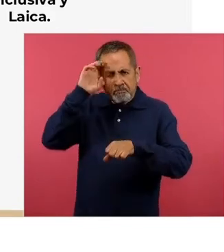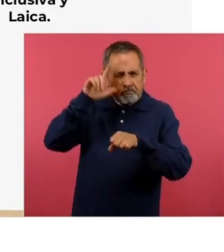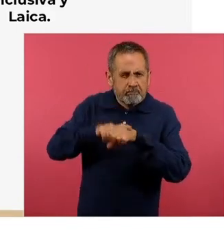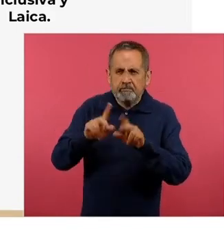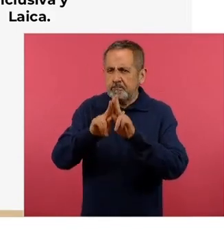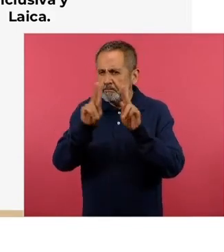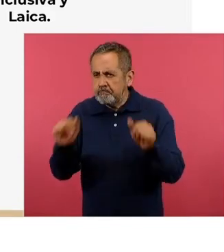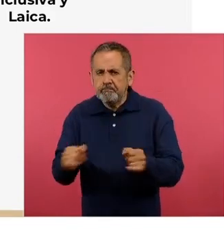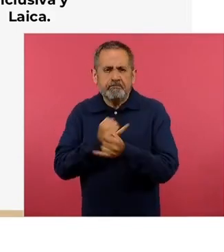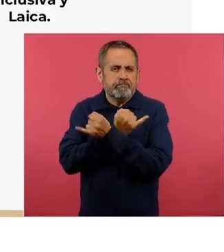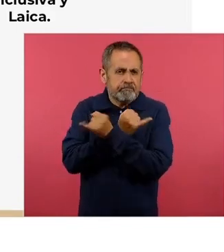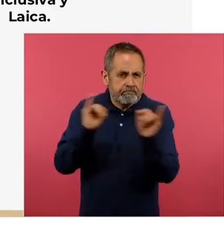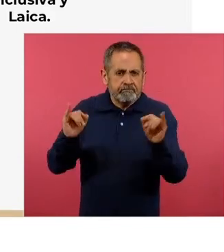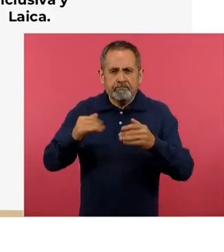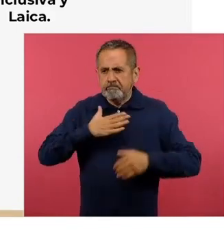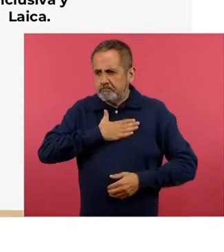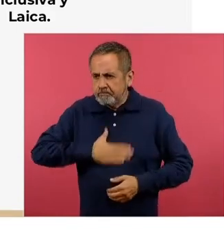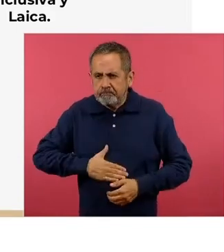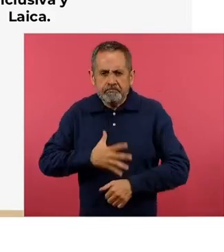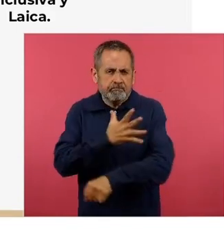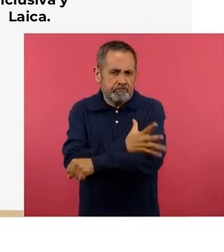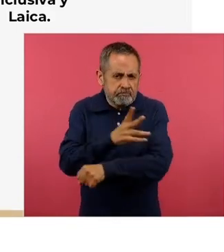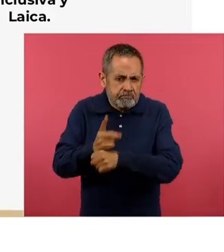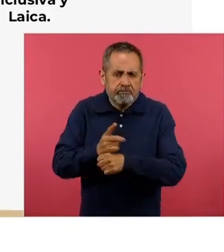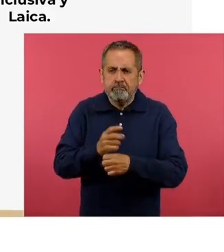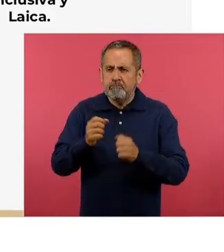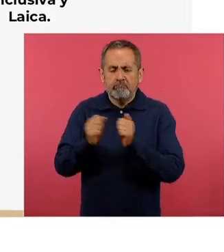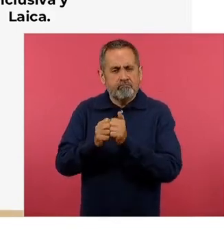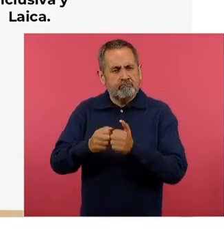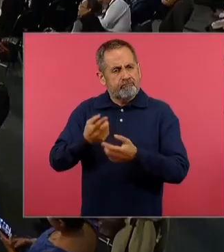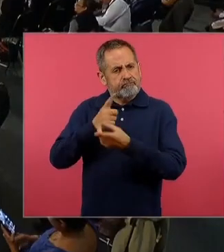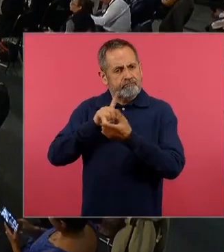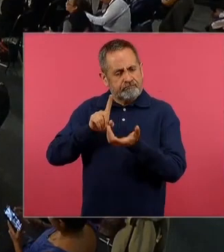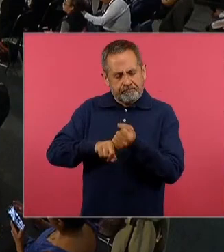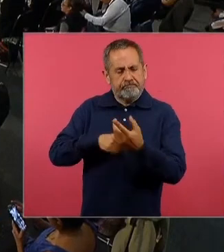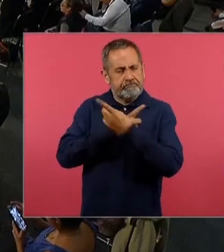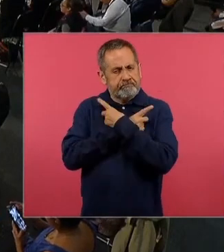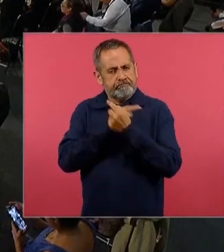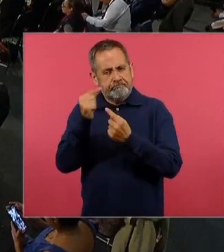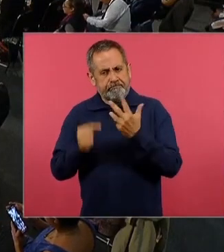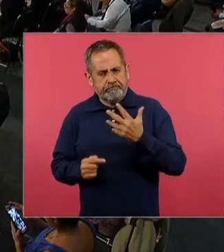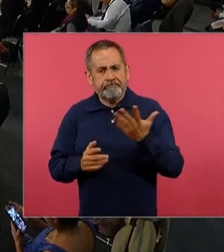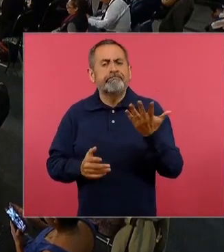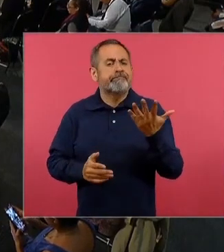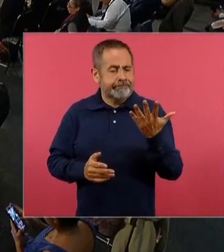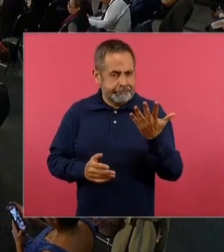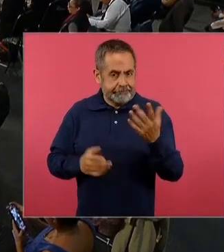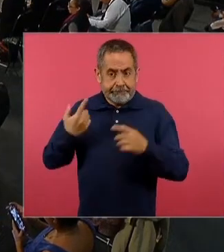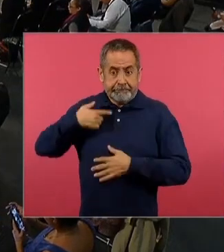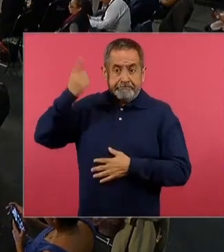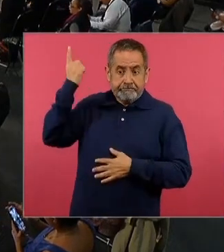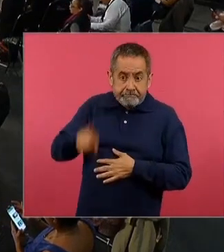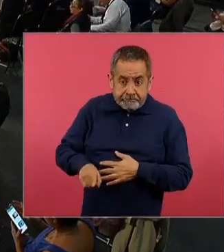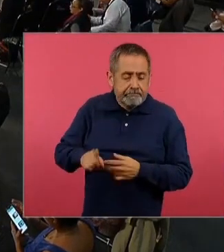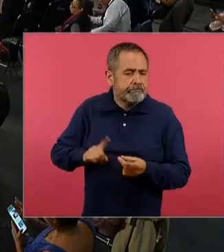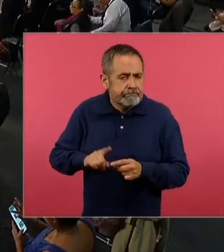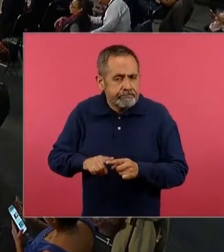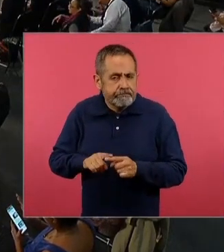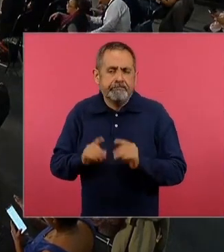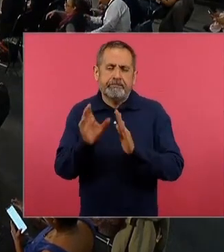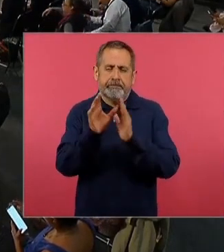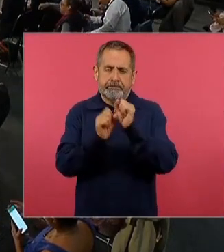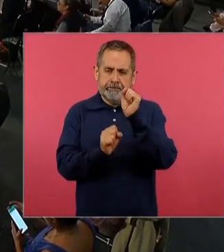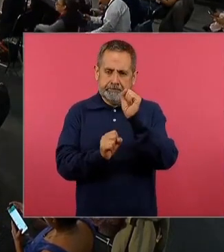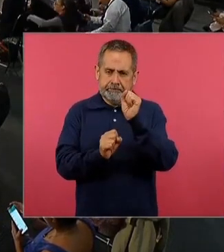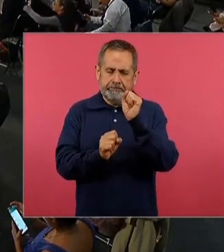la justicia, la honestidad y los valores. Este es un mandato constitucional,